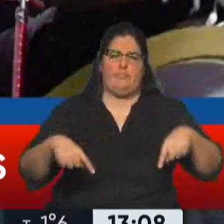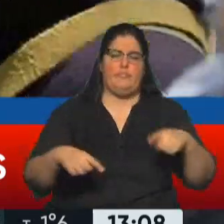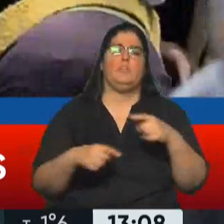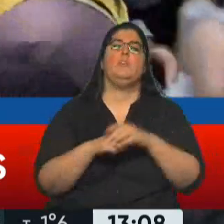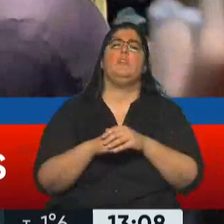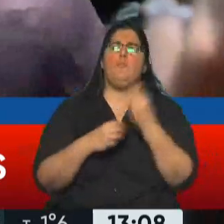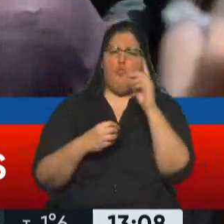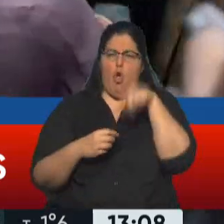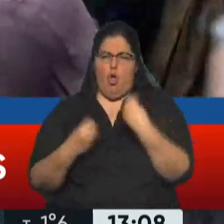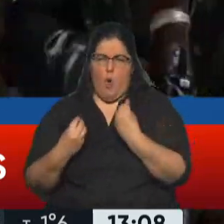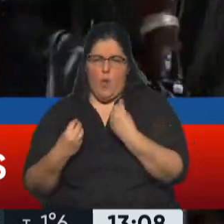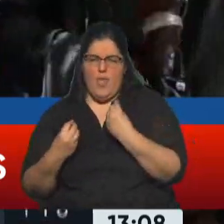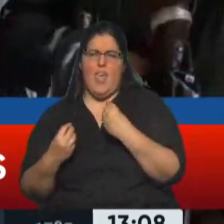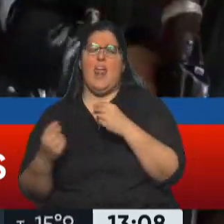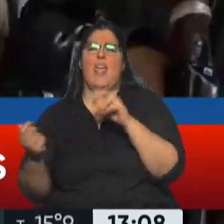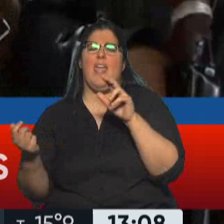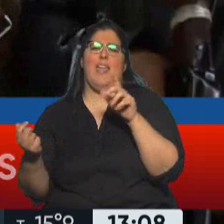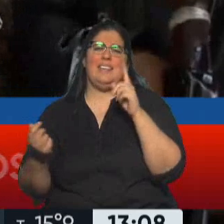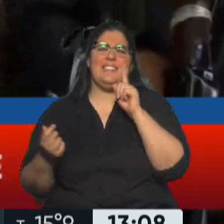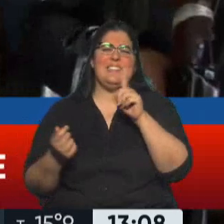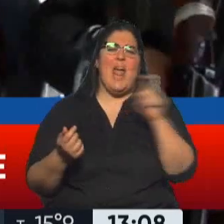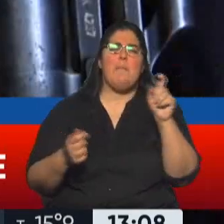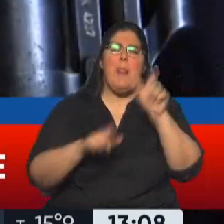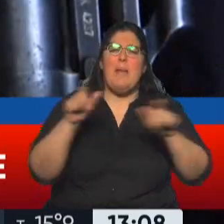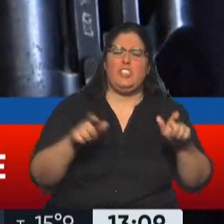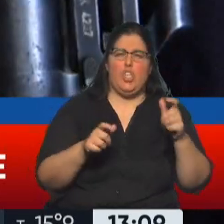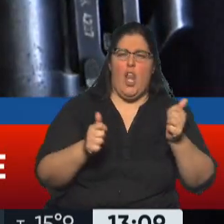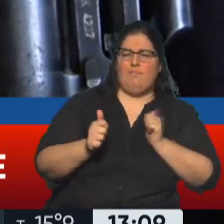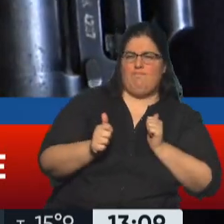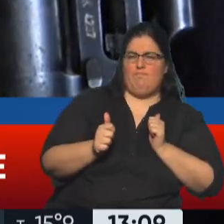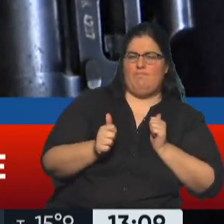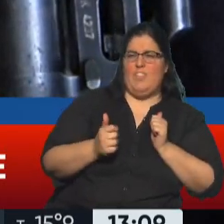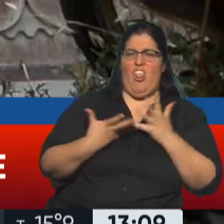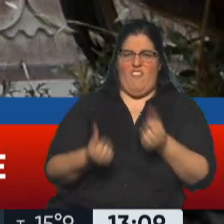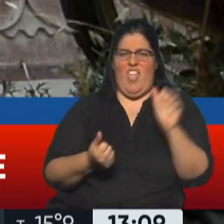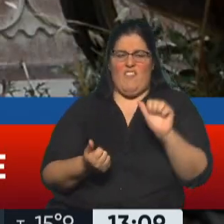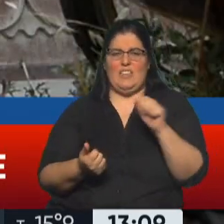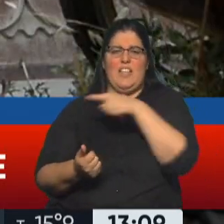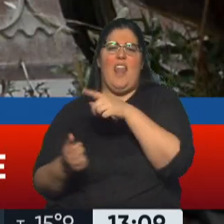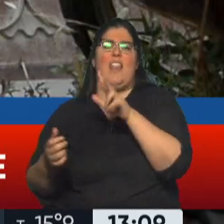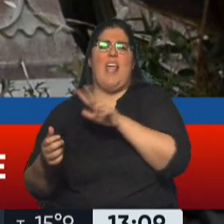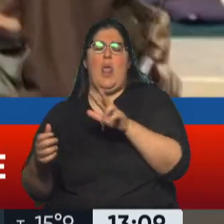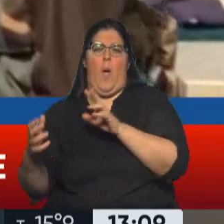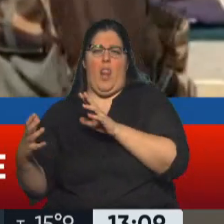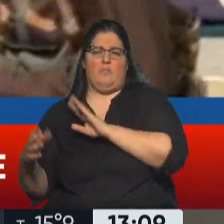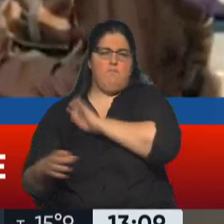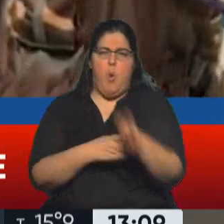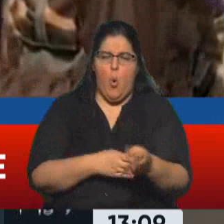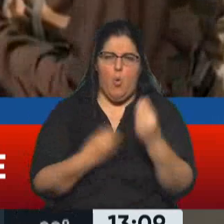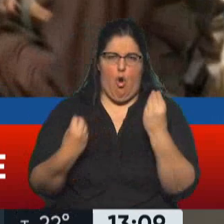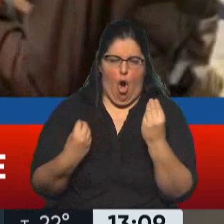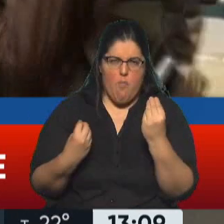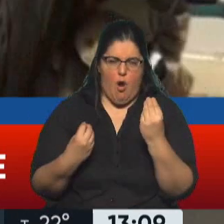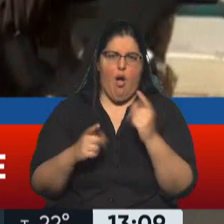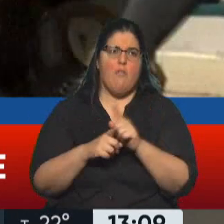un núcleo de combatientes cercano a los 100.000 hombres, derrotar en tan poco tiempo a las fuerzas regulares que los superaban al menos 3